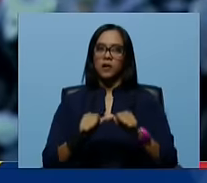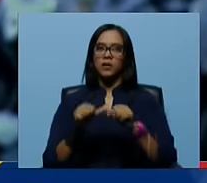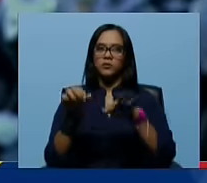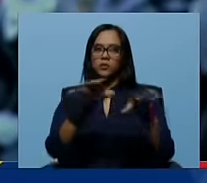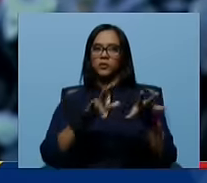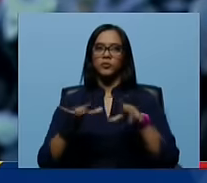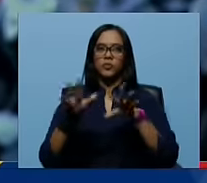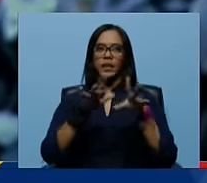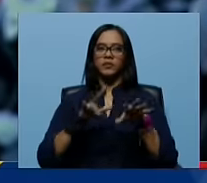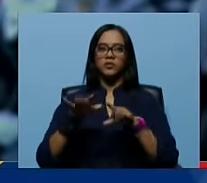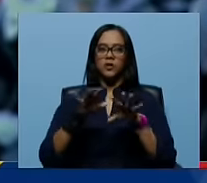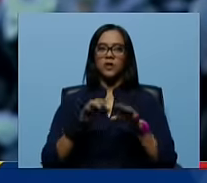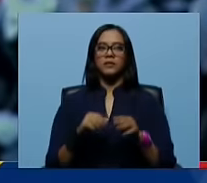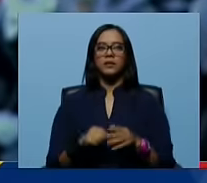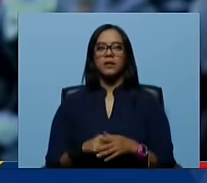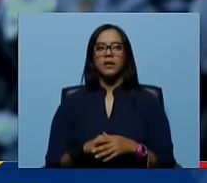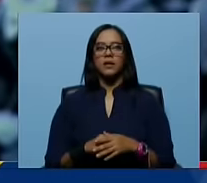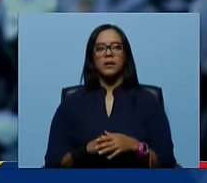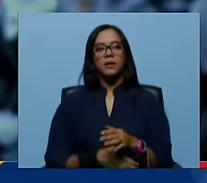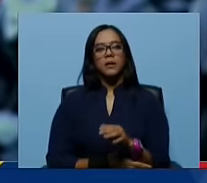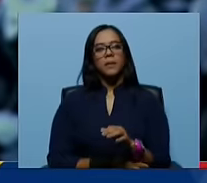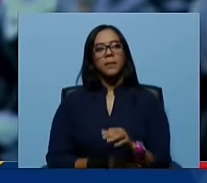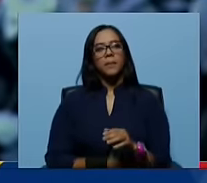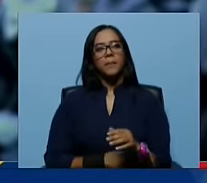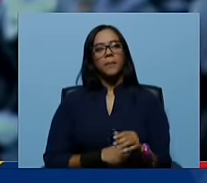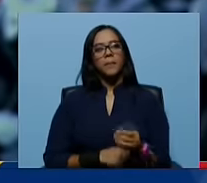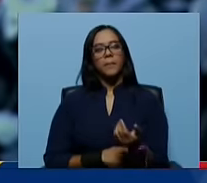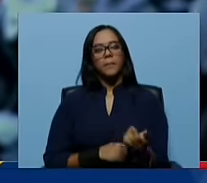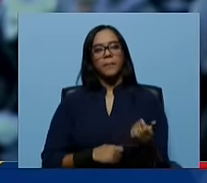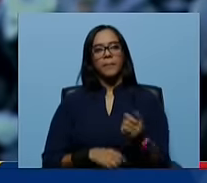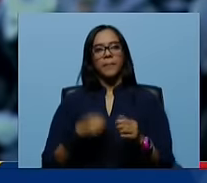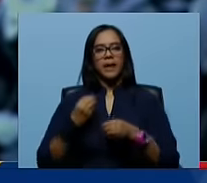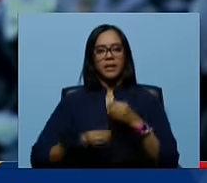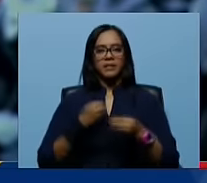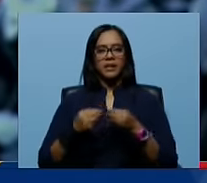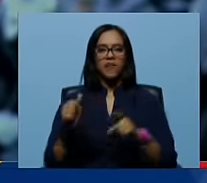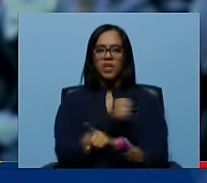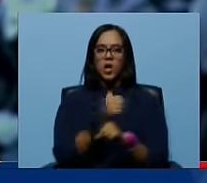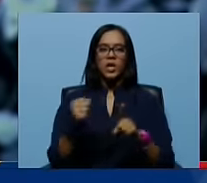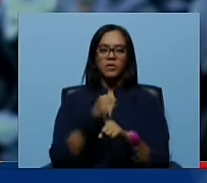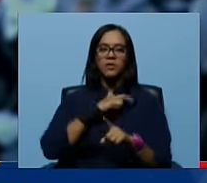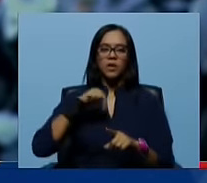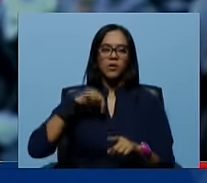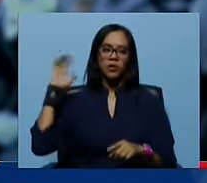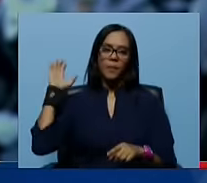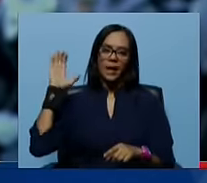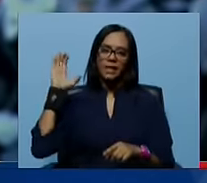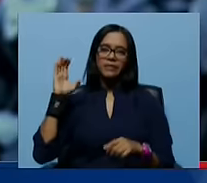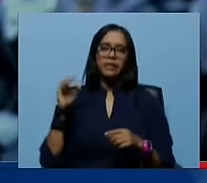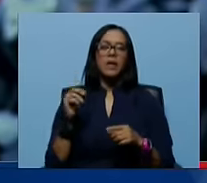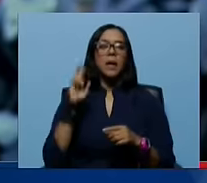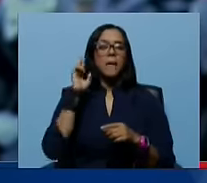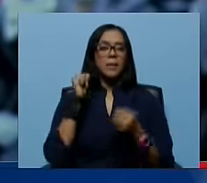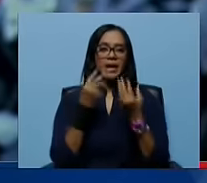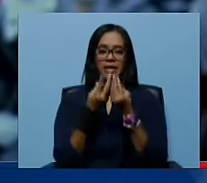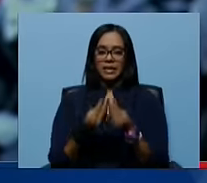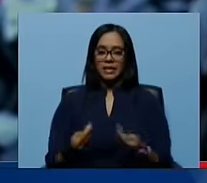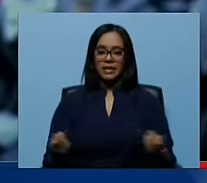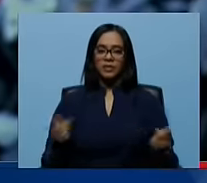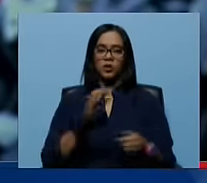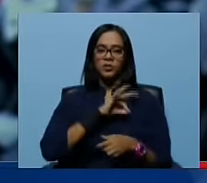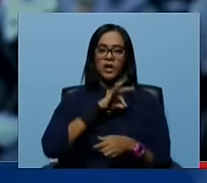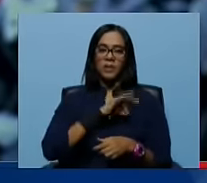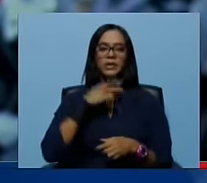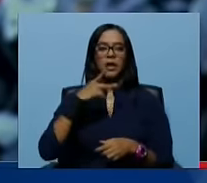conspiraciones para llenar de violencia nuestro país, para desintegrar socialmente